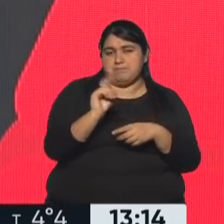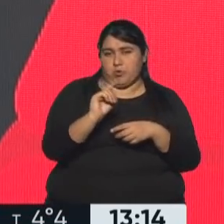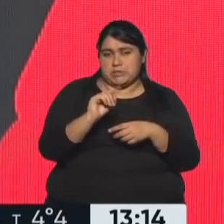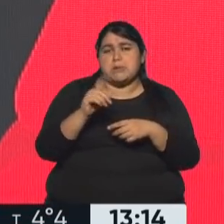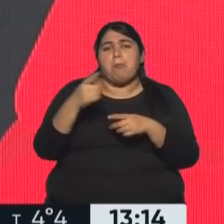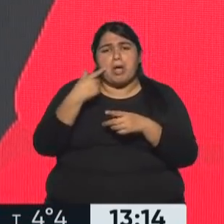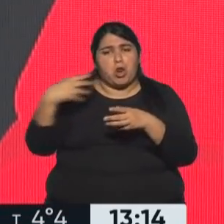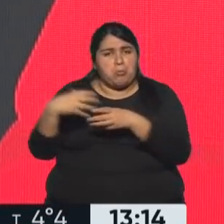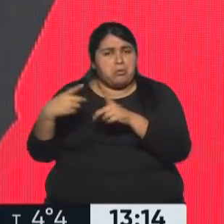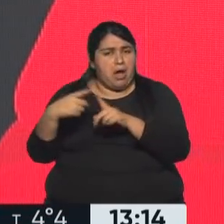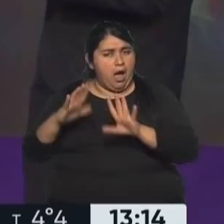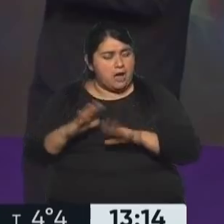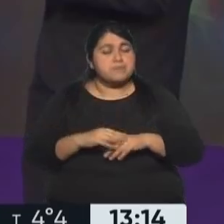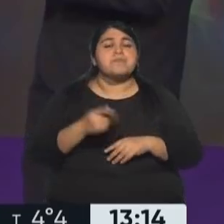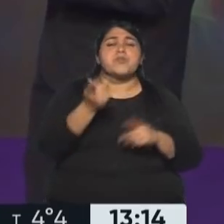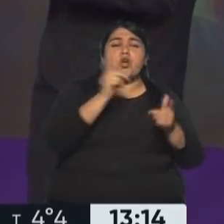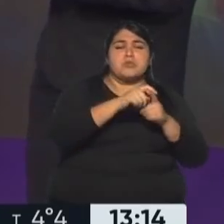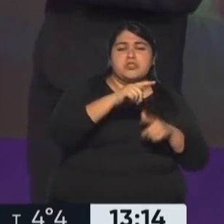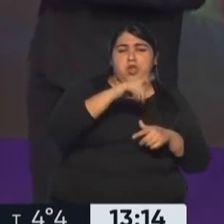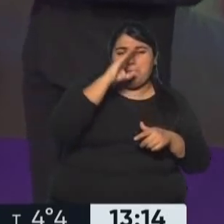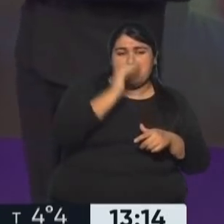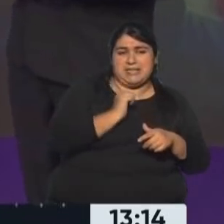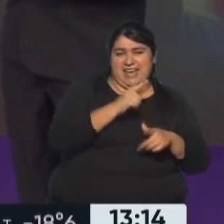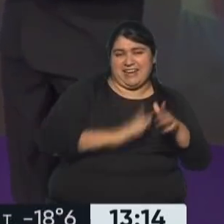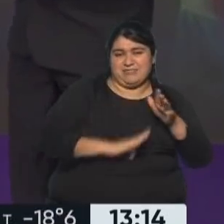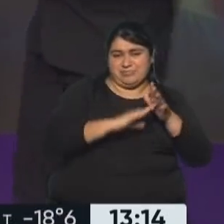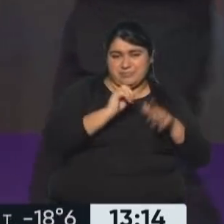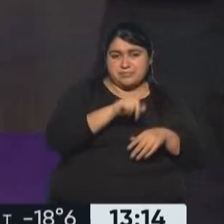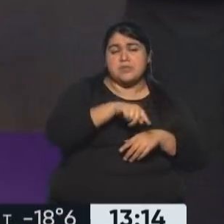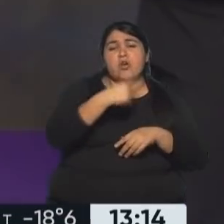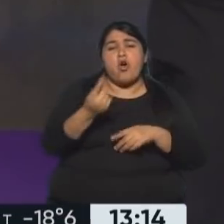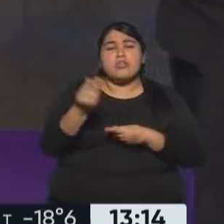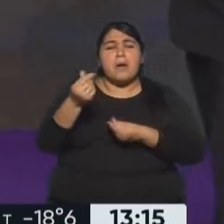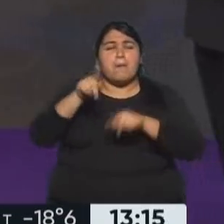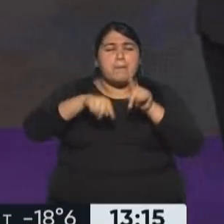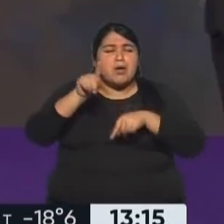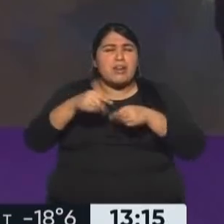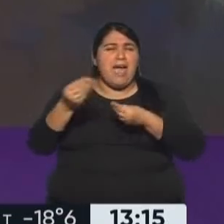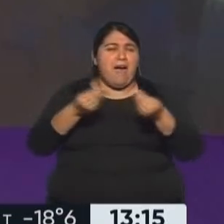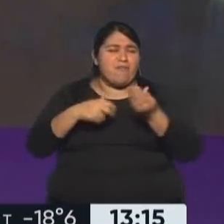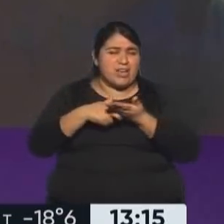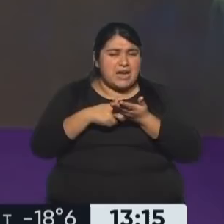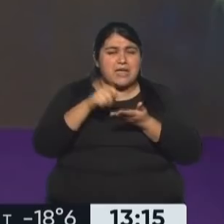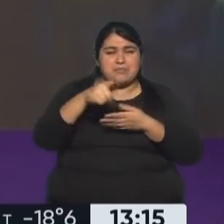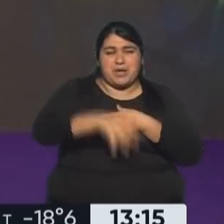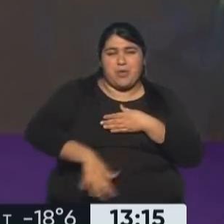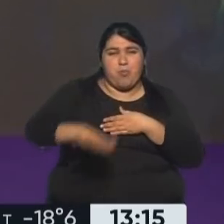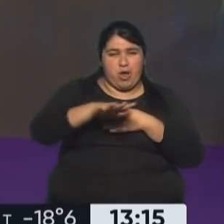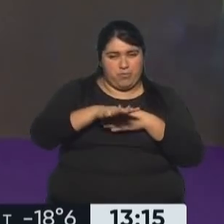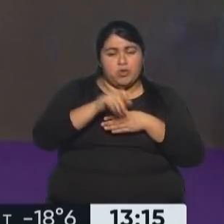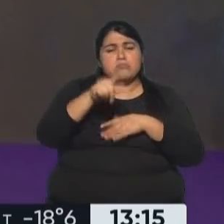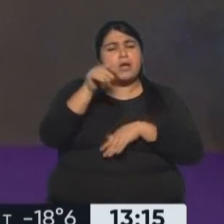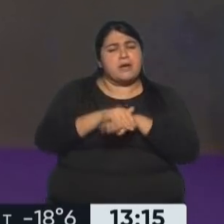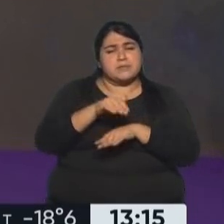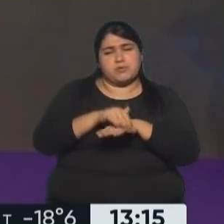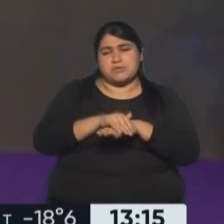espacio político. La Comisión Militar Central del Estado, la Procuraduría o la Fiscalía Suprema del Pueblo, en definitiva, que es la